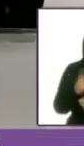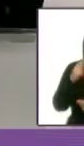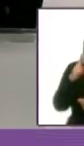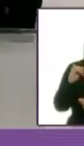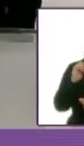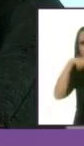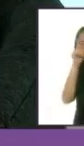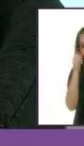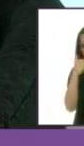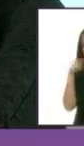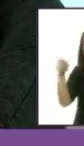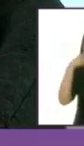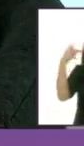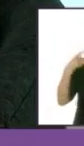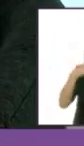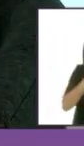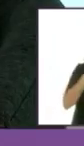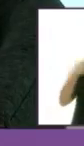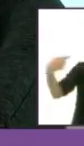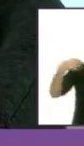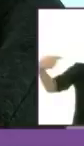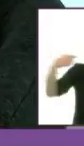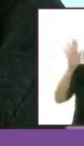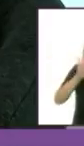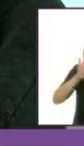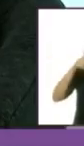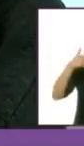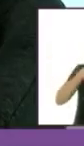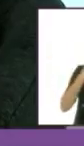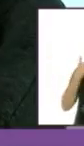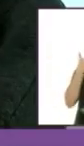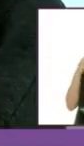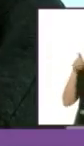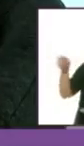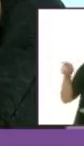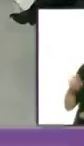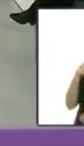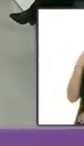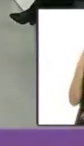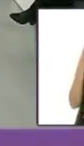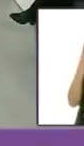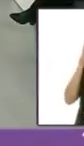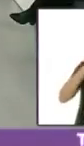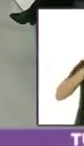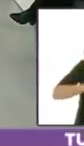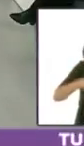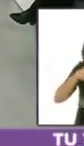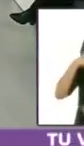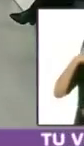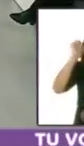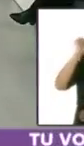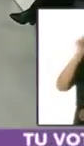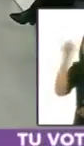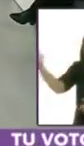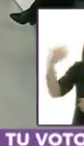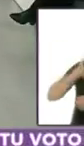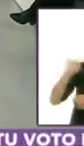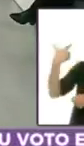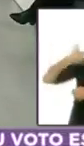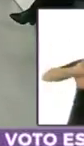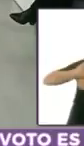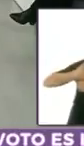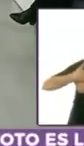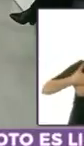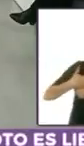que pues después de tanto tiempo, apenas en mayo pasado, esta víctima haya identificado a Alfonso Suárez del Real, cuando él es